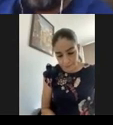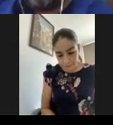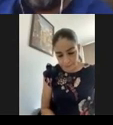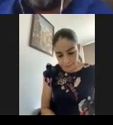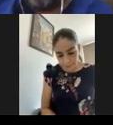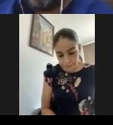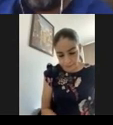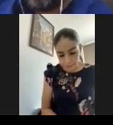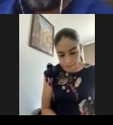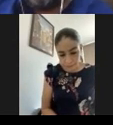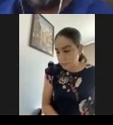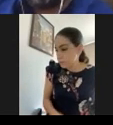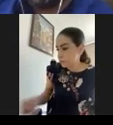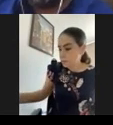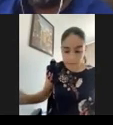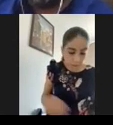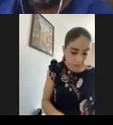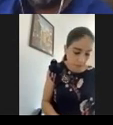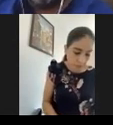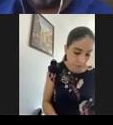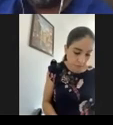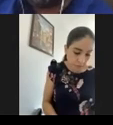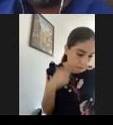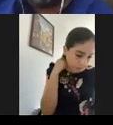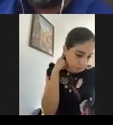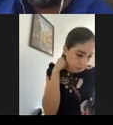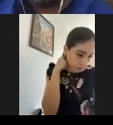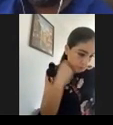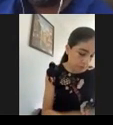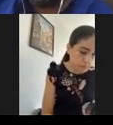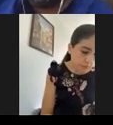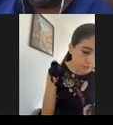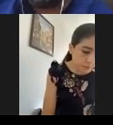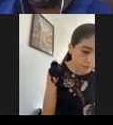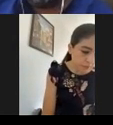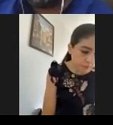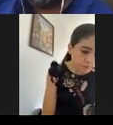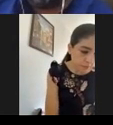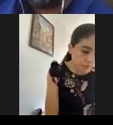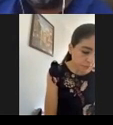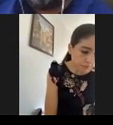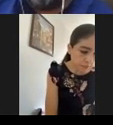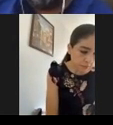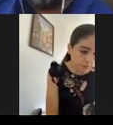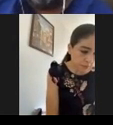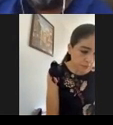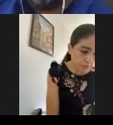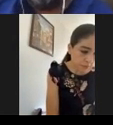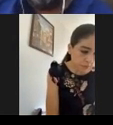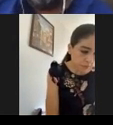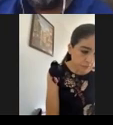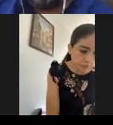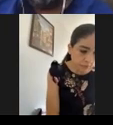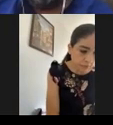su opinión, y nosotros fuimos recabando esas 214 opiniones, recibimos 7 en el